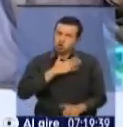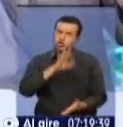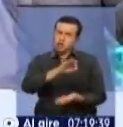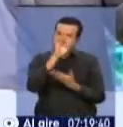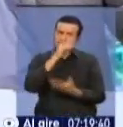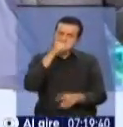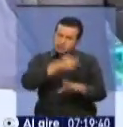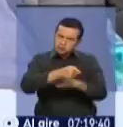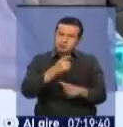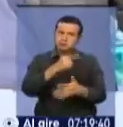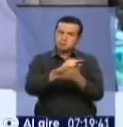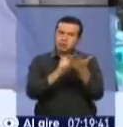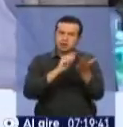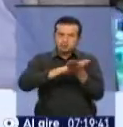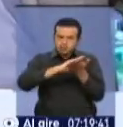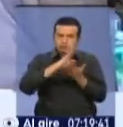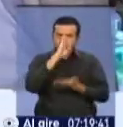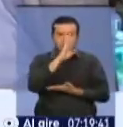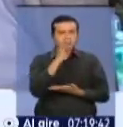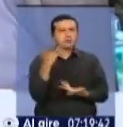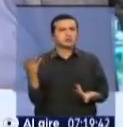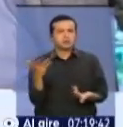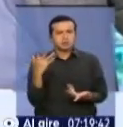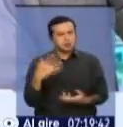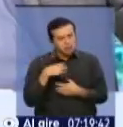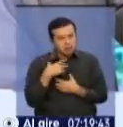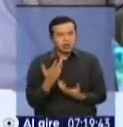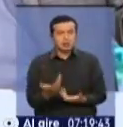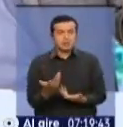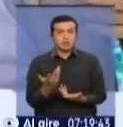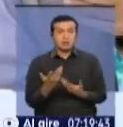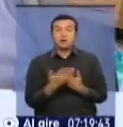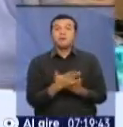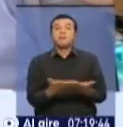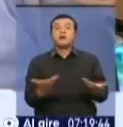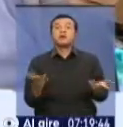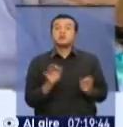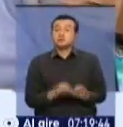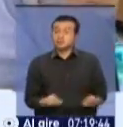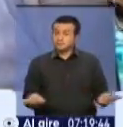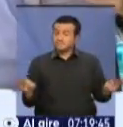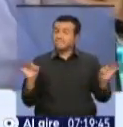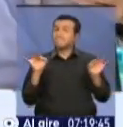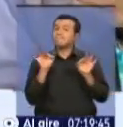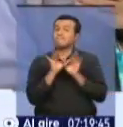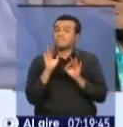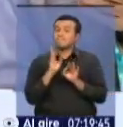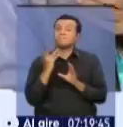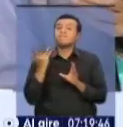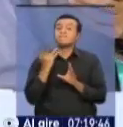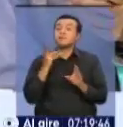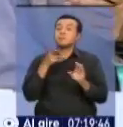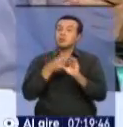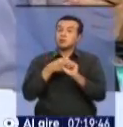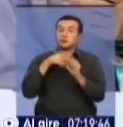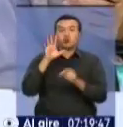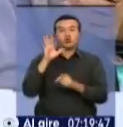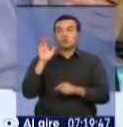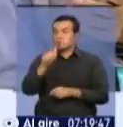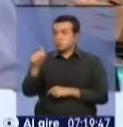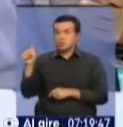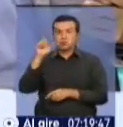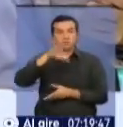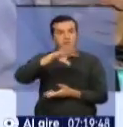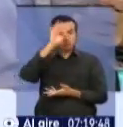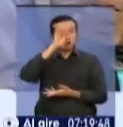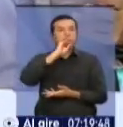esa transparencia que tú reclamas con toda razón. Pero para eso necesita tener la participación de haber elegido y